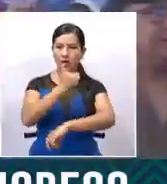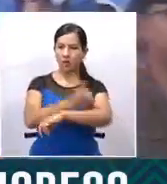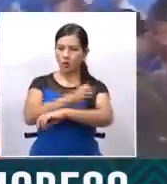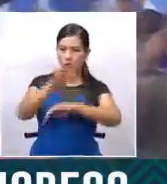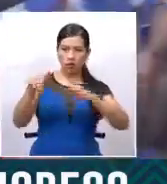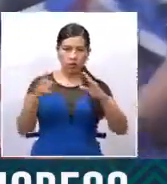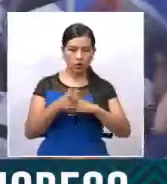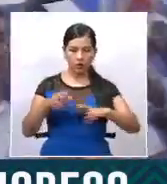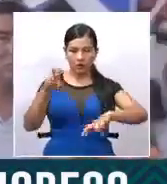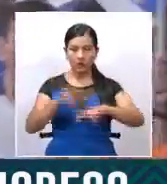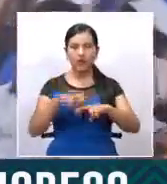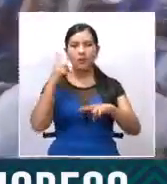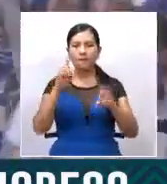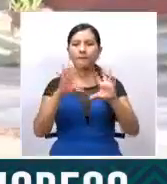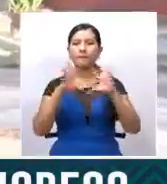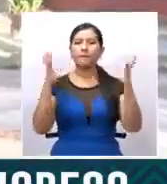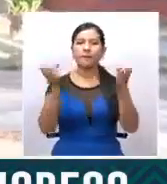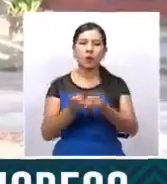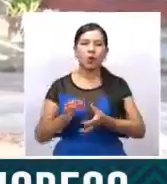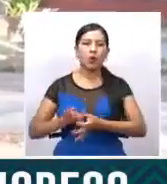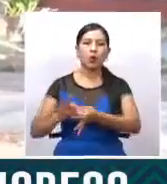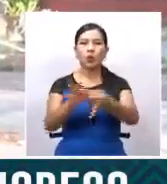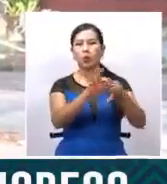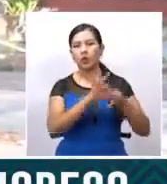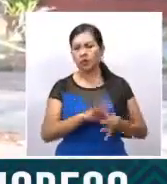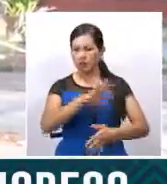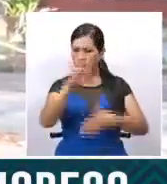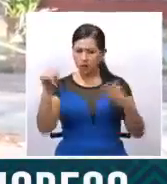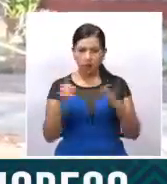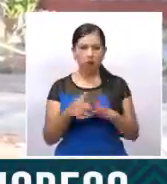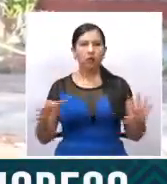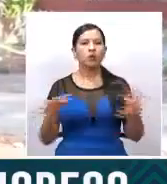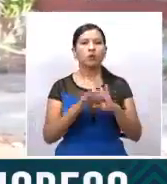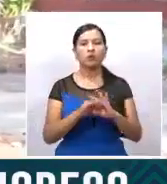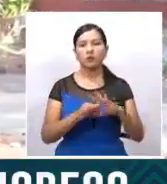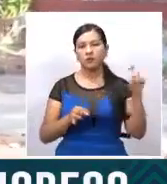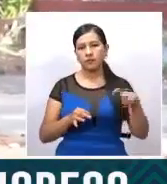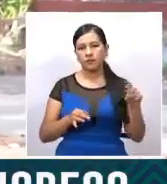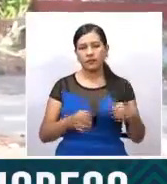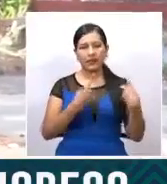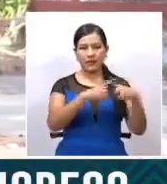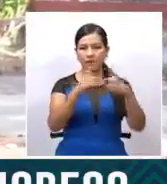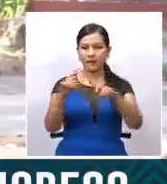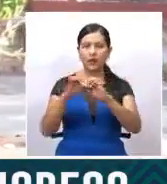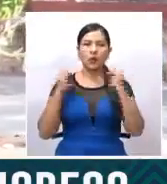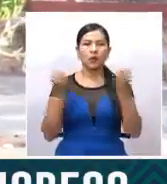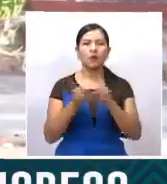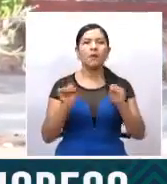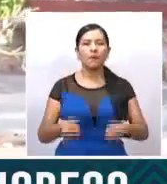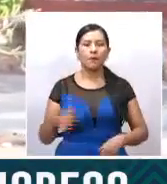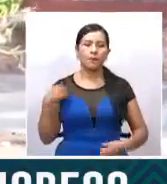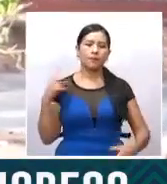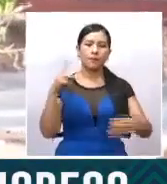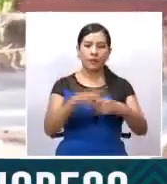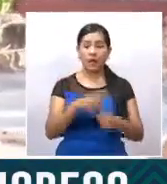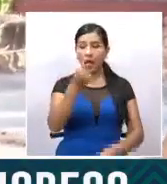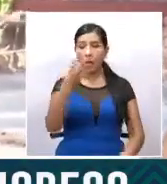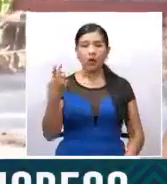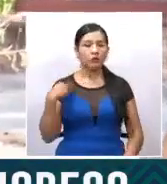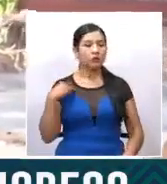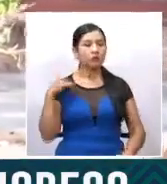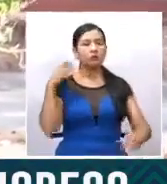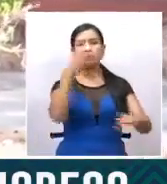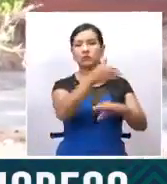de Unidad para que así todos estemos unidos y todas las organizaciones podemos participar, las que fuimos excluidas